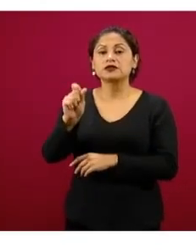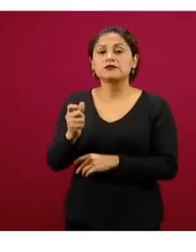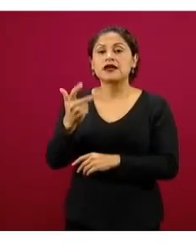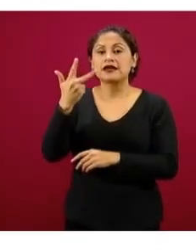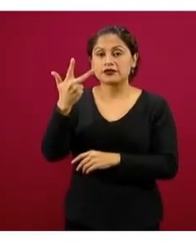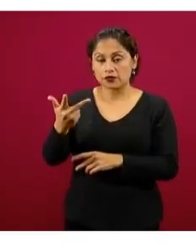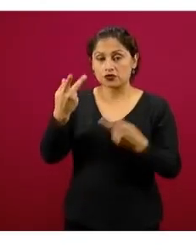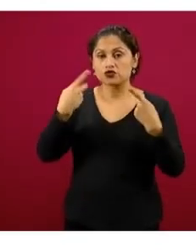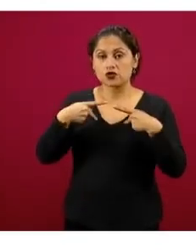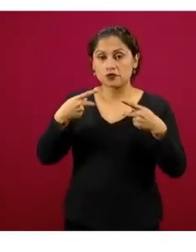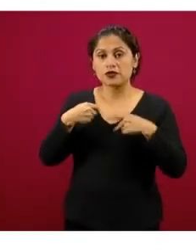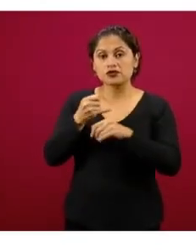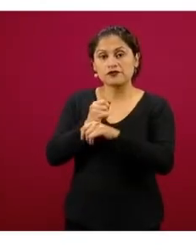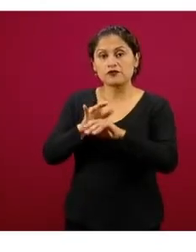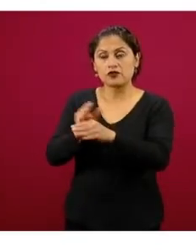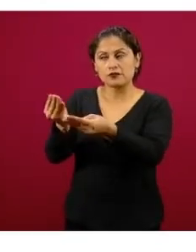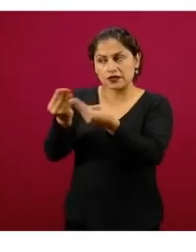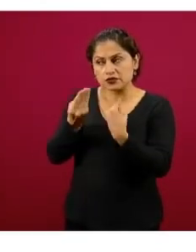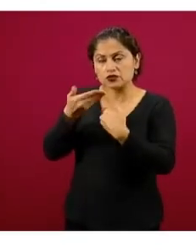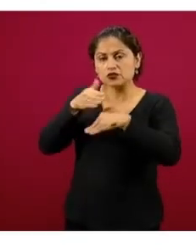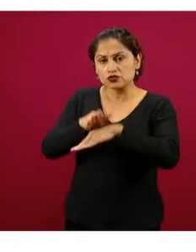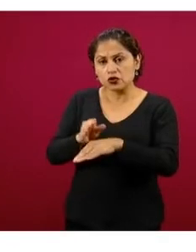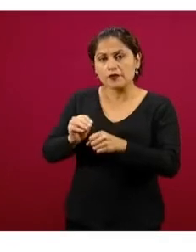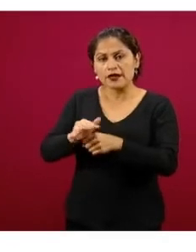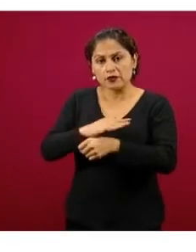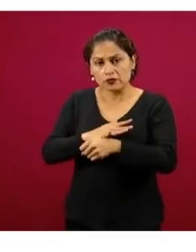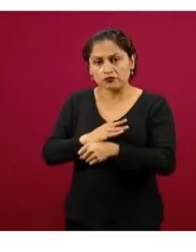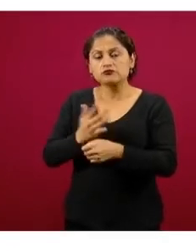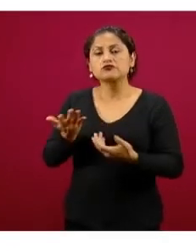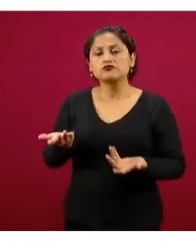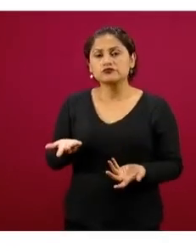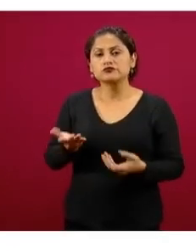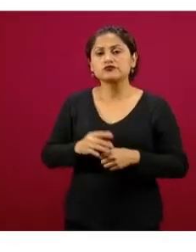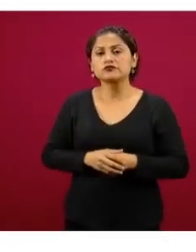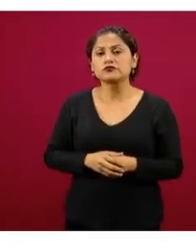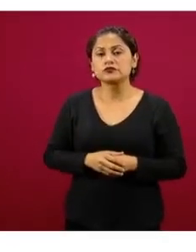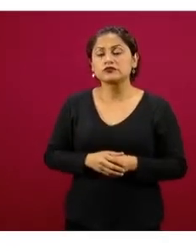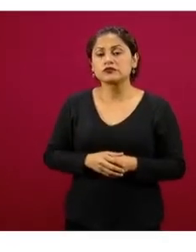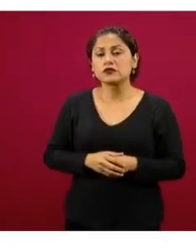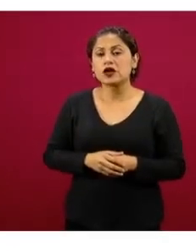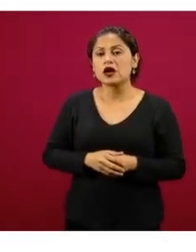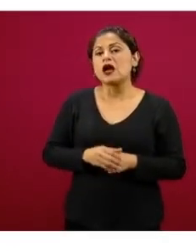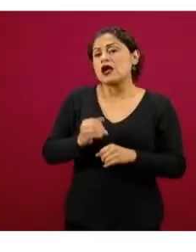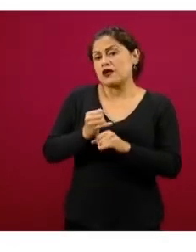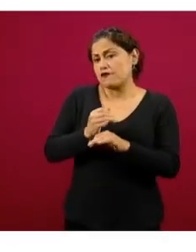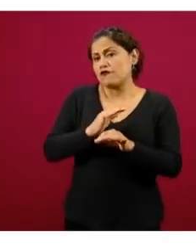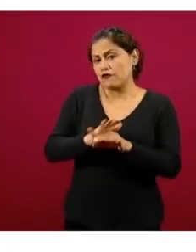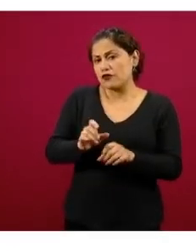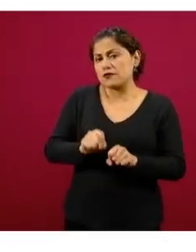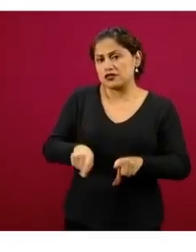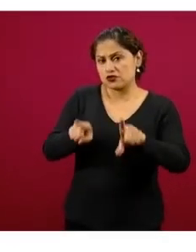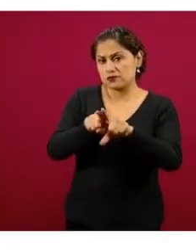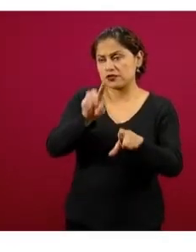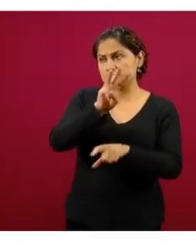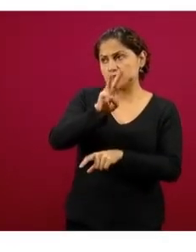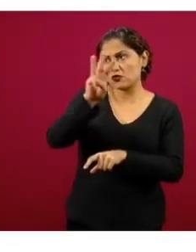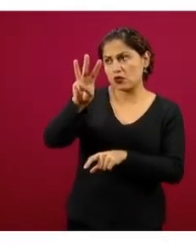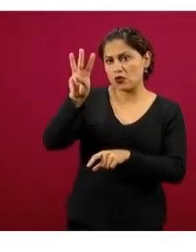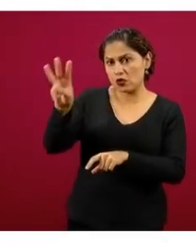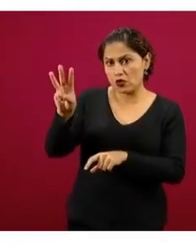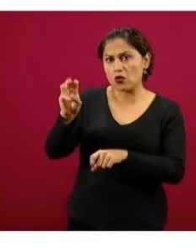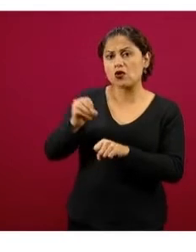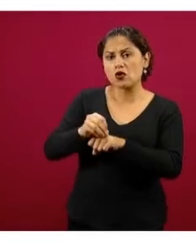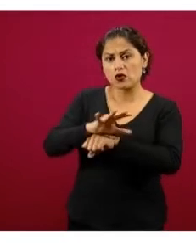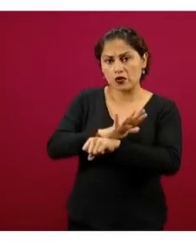información básica sobre coronavirus que pudieron también haber encontrado en coronavirus.gov.mx, pero que